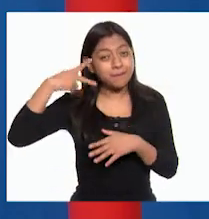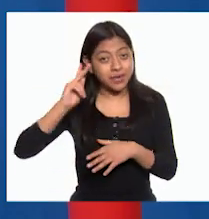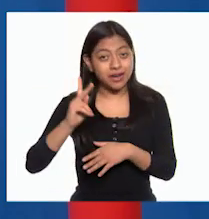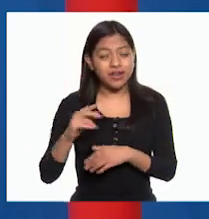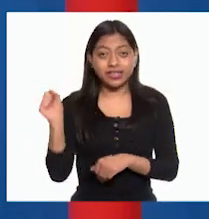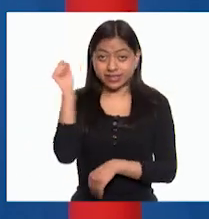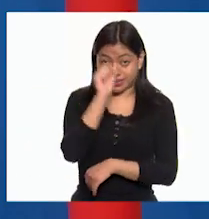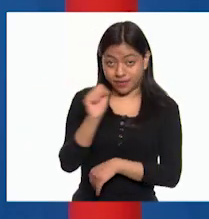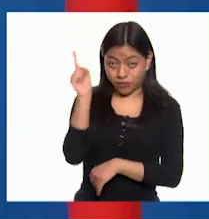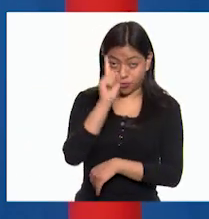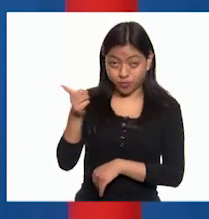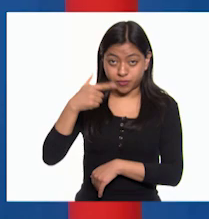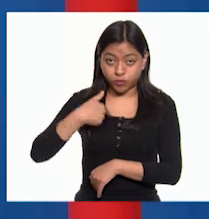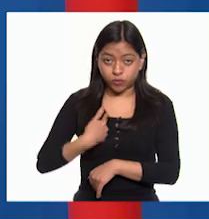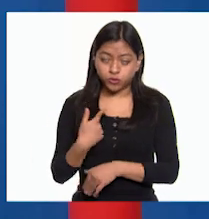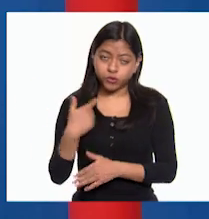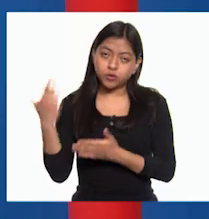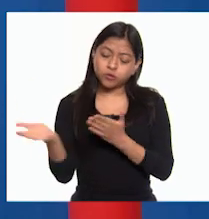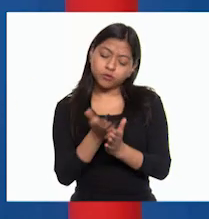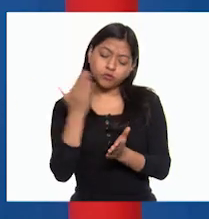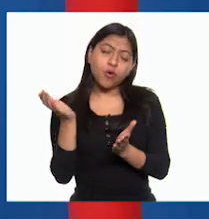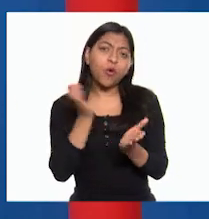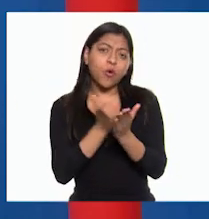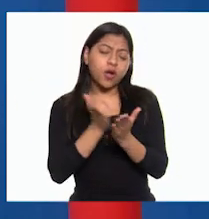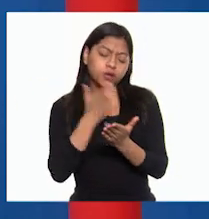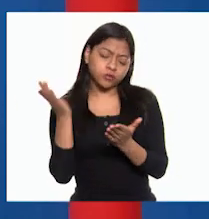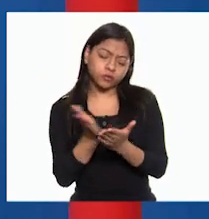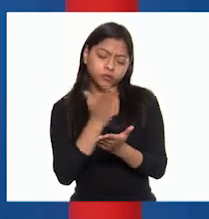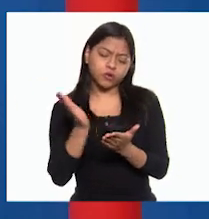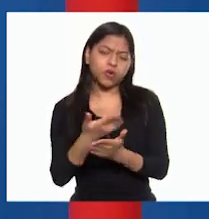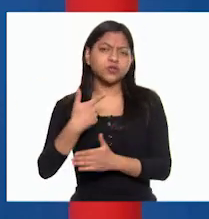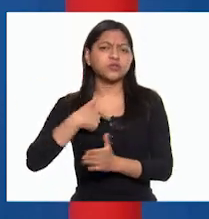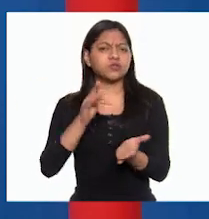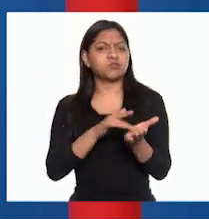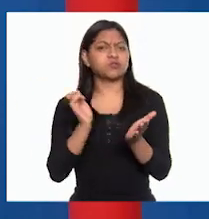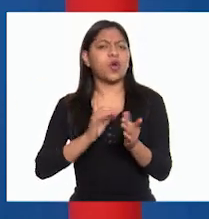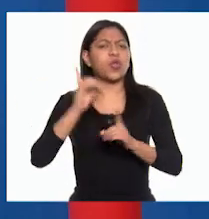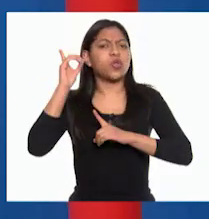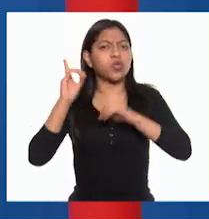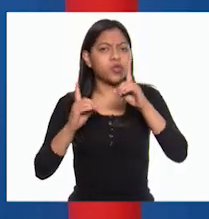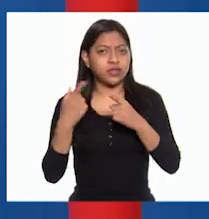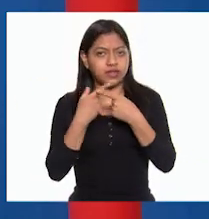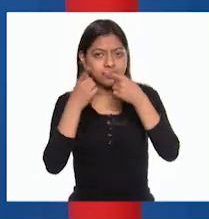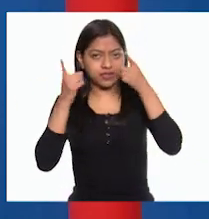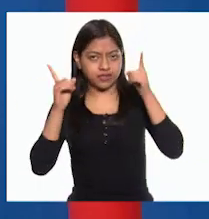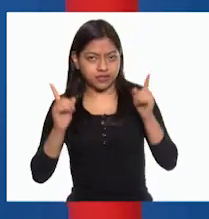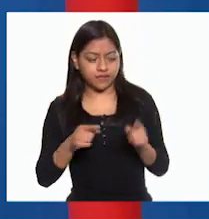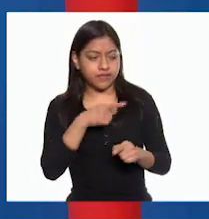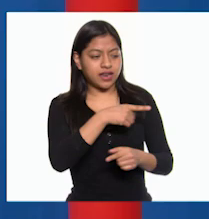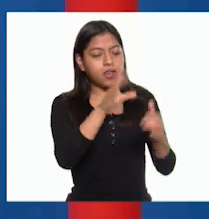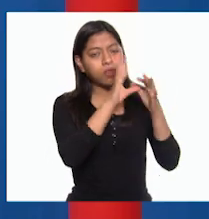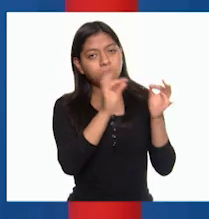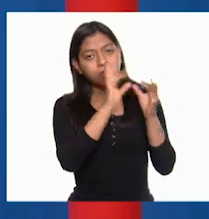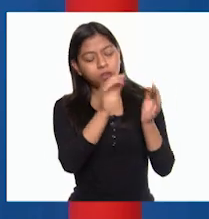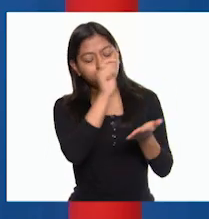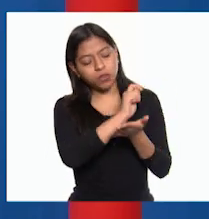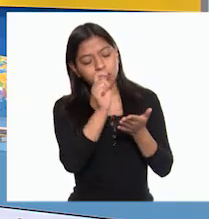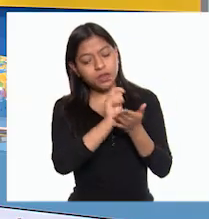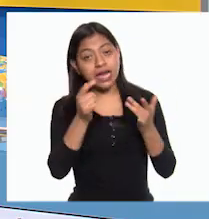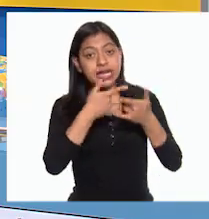fin de semana, cuando estaba revisando mis apuntes, me surgió una duda relacionada con las diferencias entre una narración y un